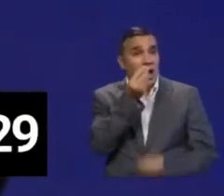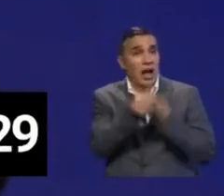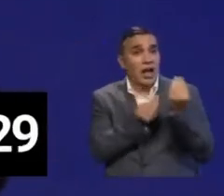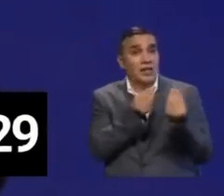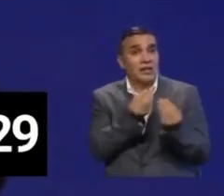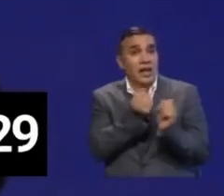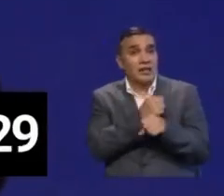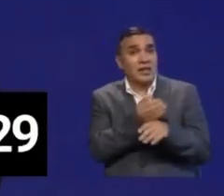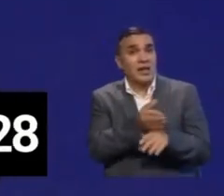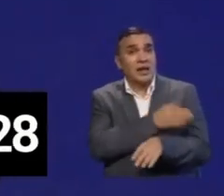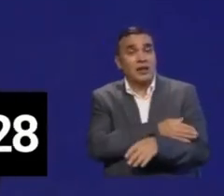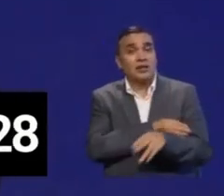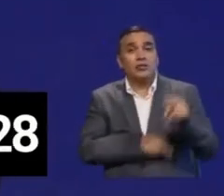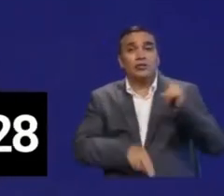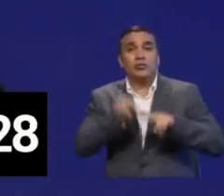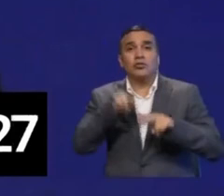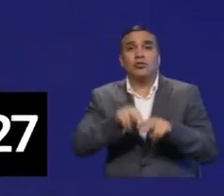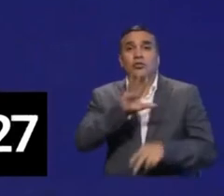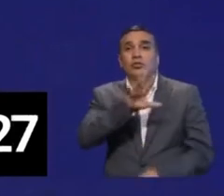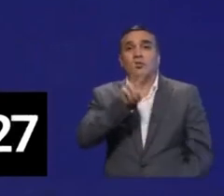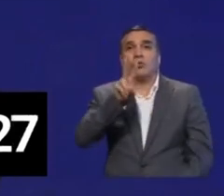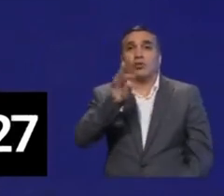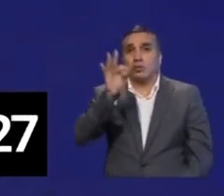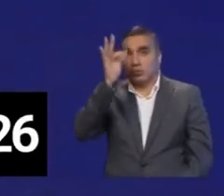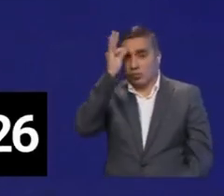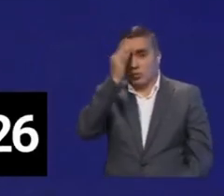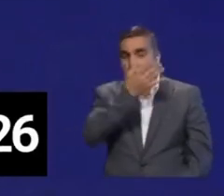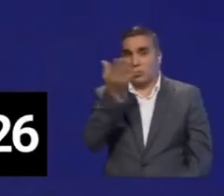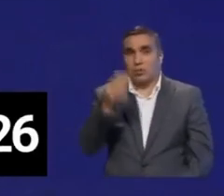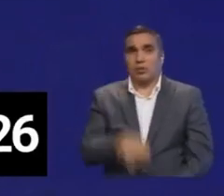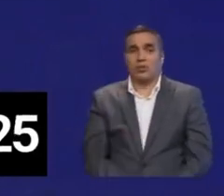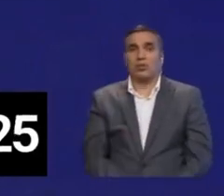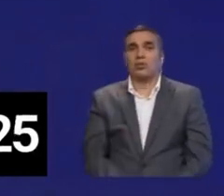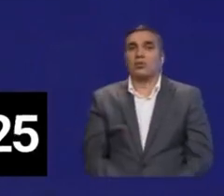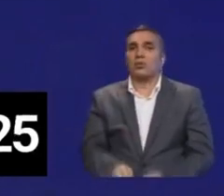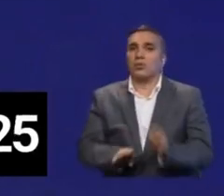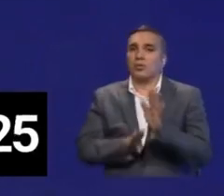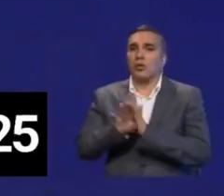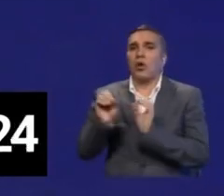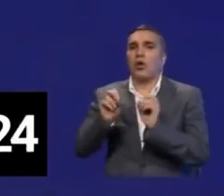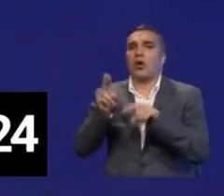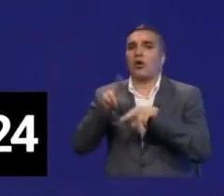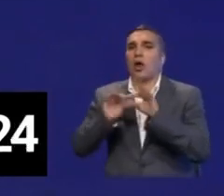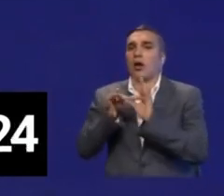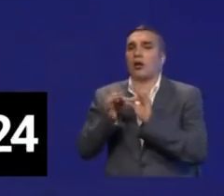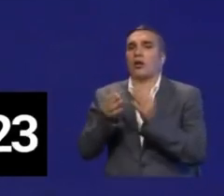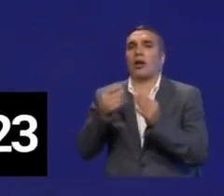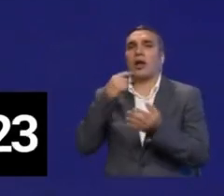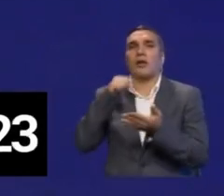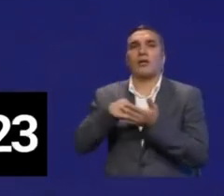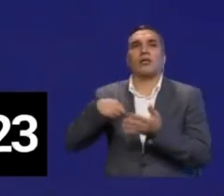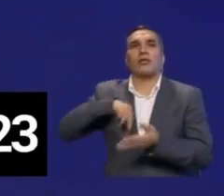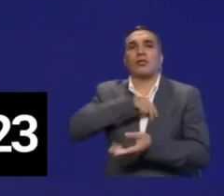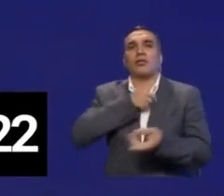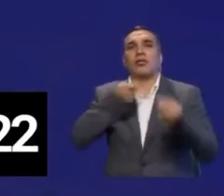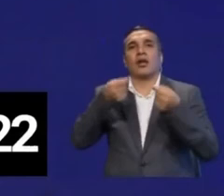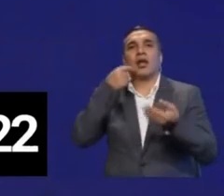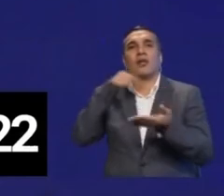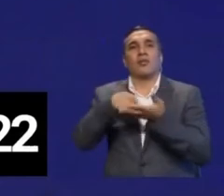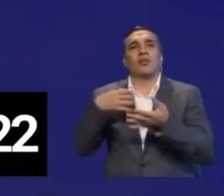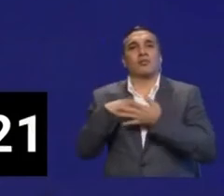hicimos. Construimos 52 hospitales o los repotenciamos. Imagínense el manejo que hubiésemos tenido de la